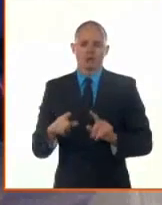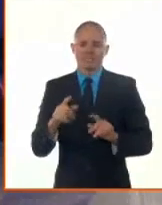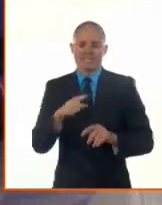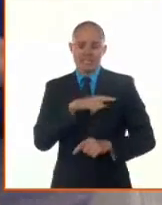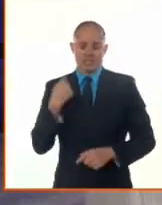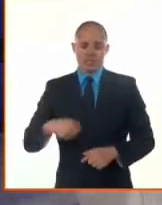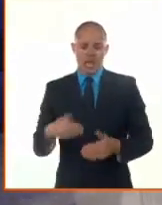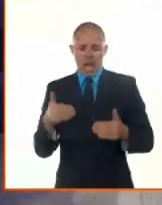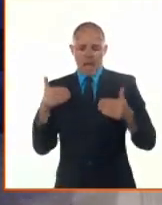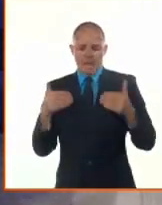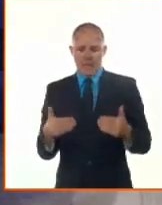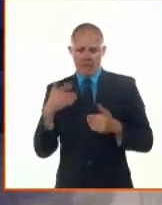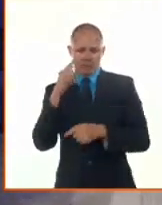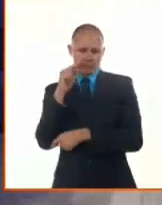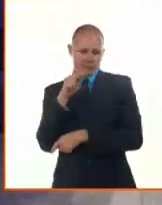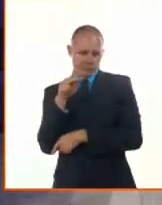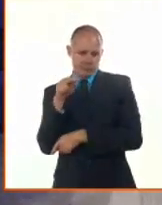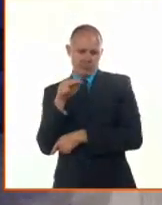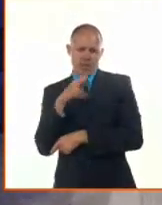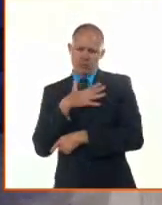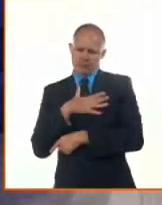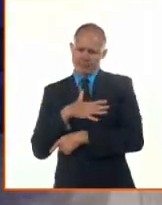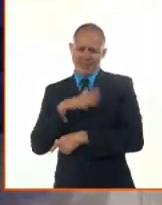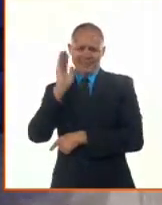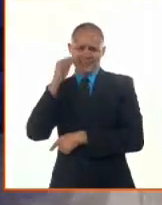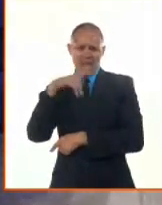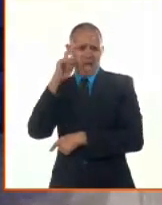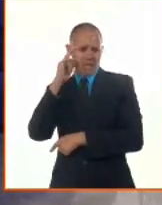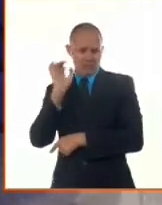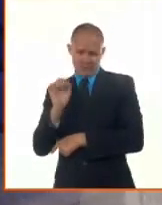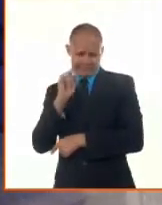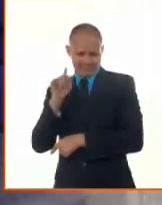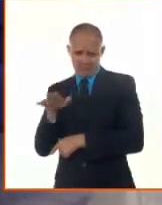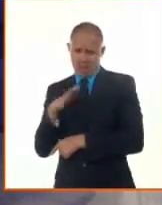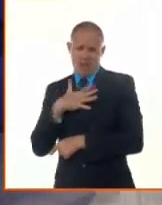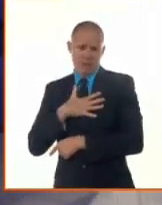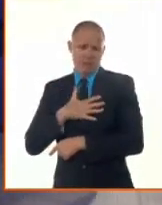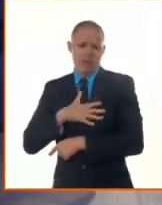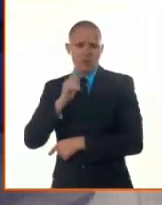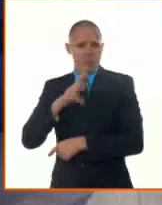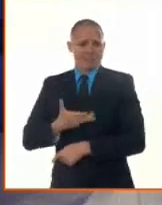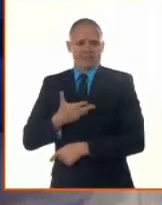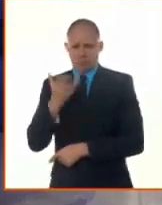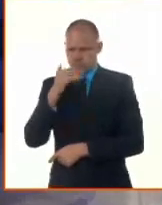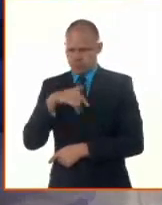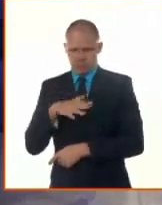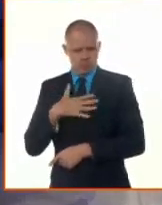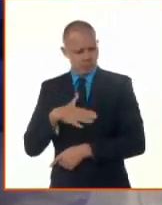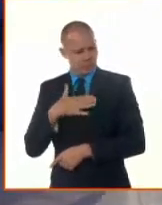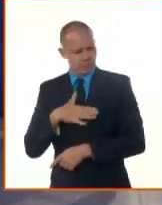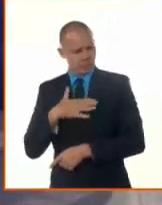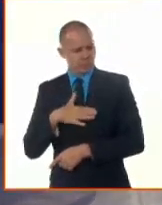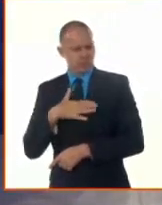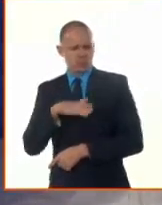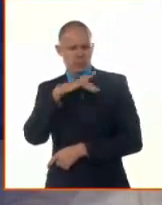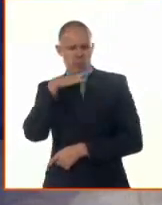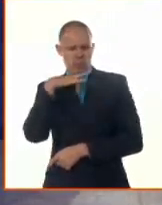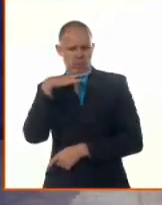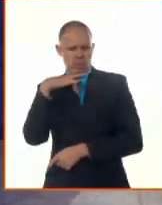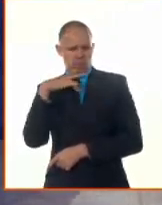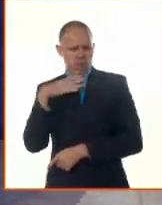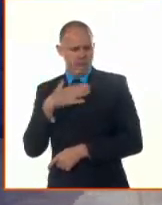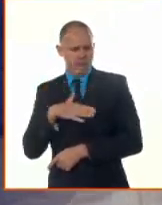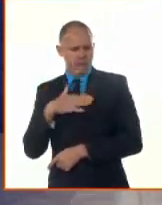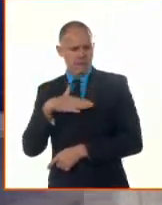con su gran relación económica con con Arabia Saudita y sus grandes relaciones con Irán pues